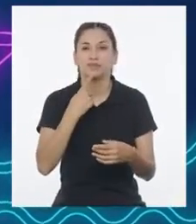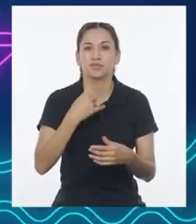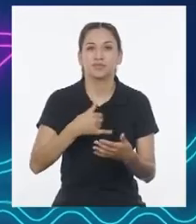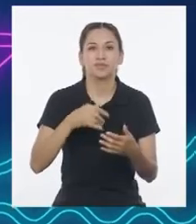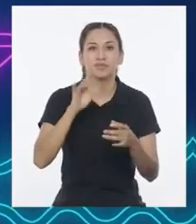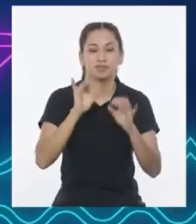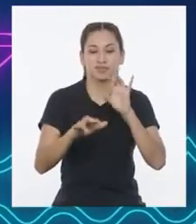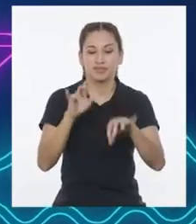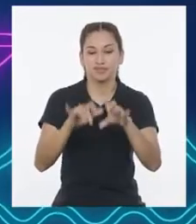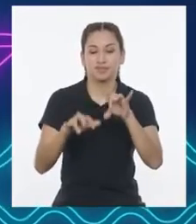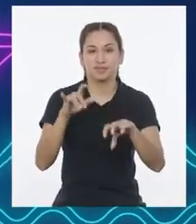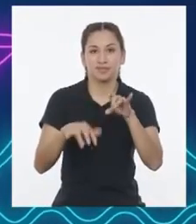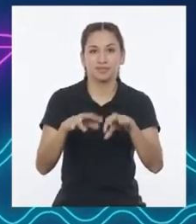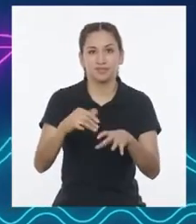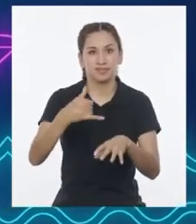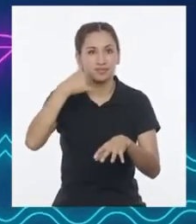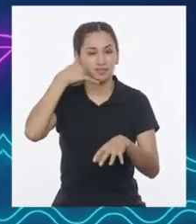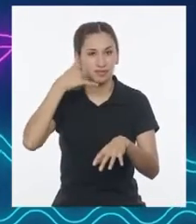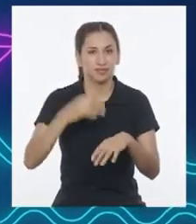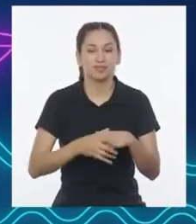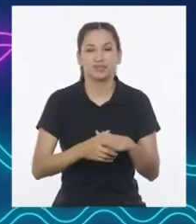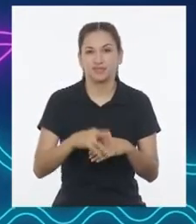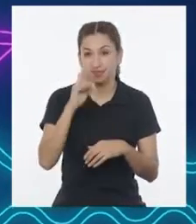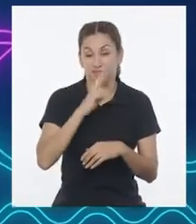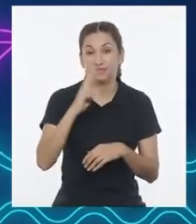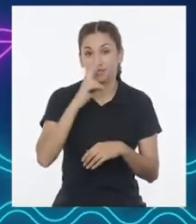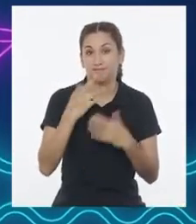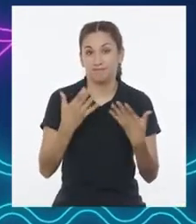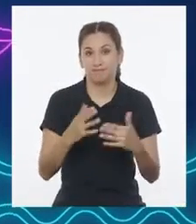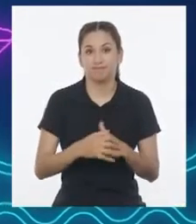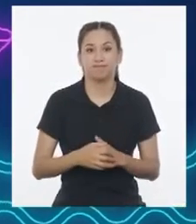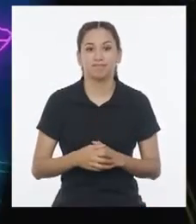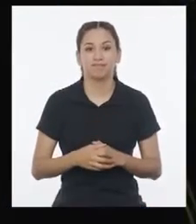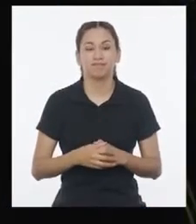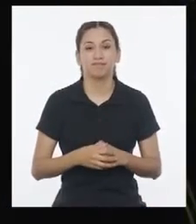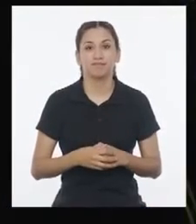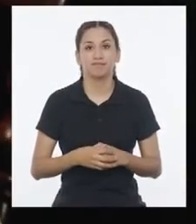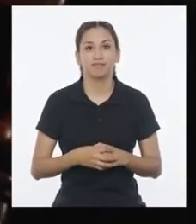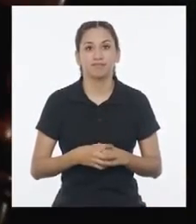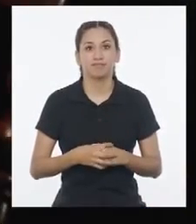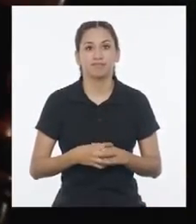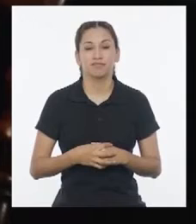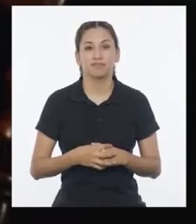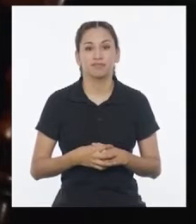ellos el telégrafo? Cosa